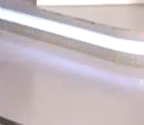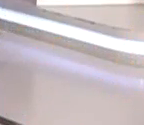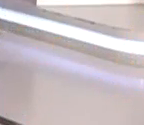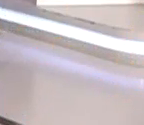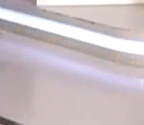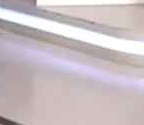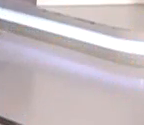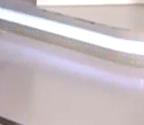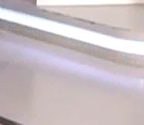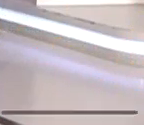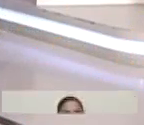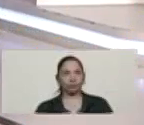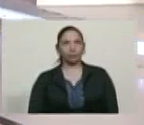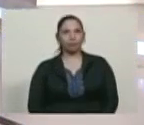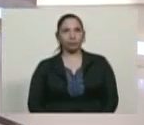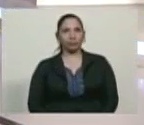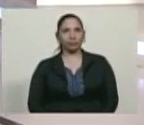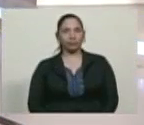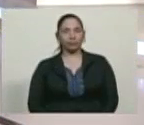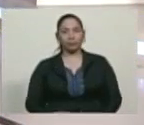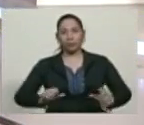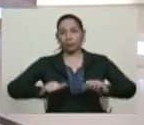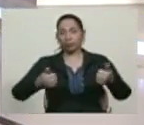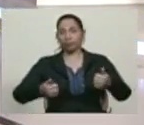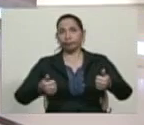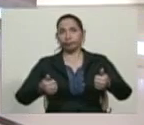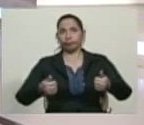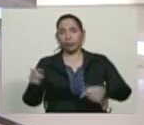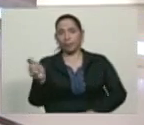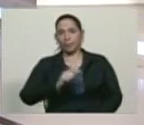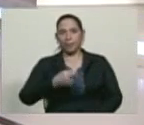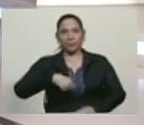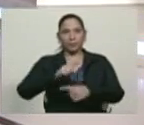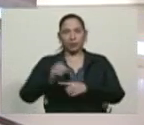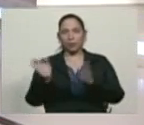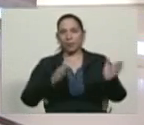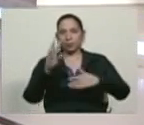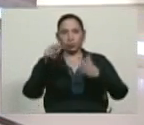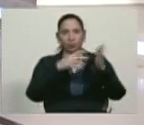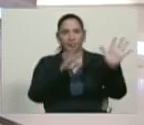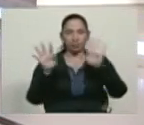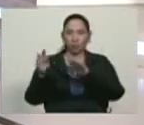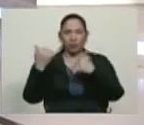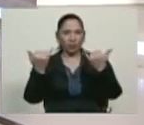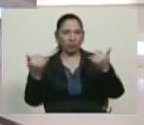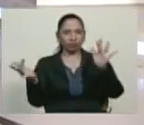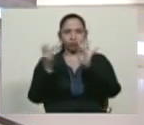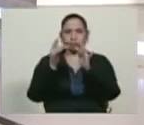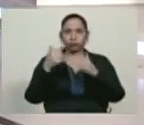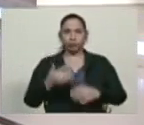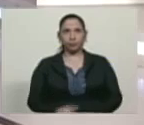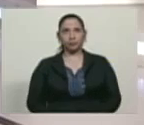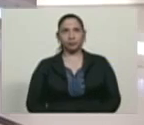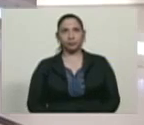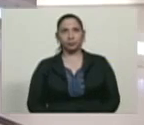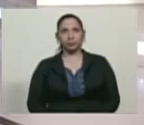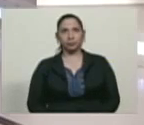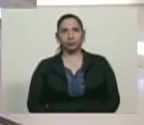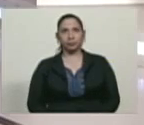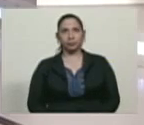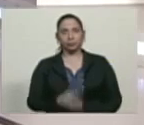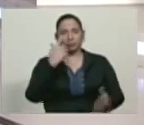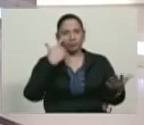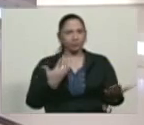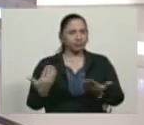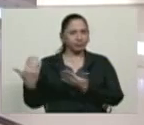Feliz mañana para todo el pueblo de Venezuela. Feliz inicio de mes, primero de marzo del año 2019. Esta hora exactamente 10:29 minutos. Nos vamos a enlazar a ver